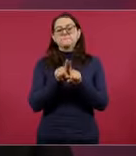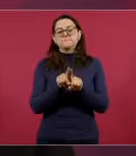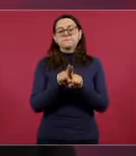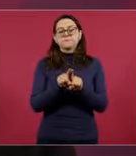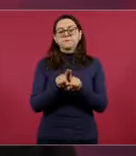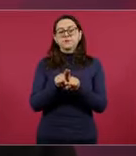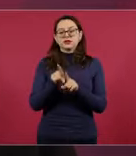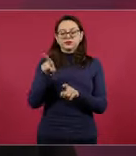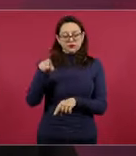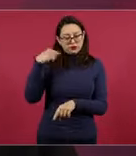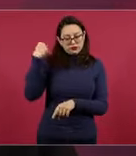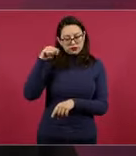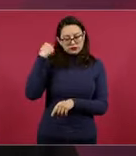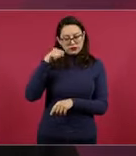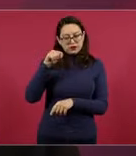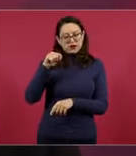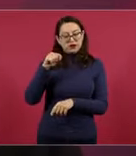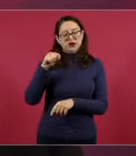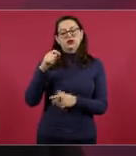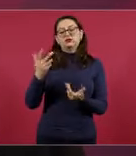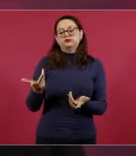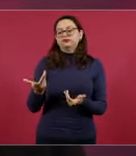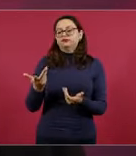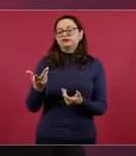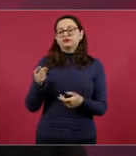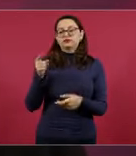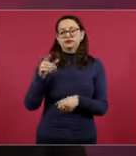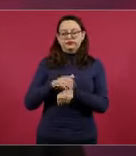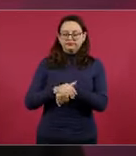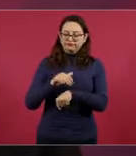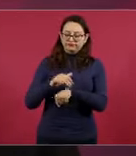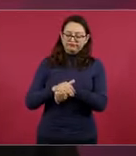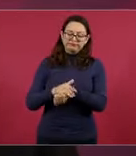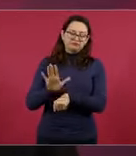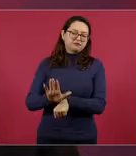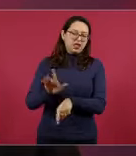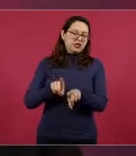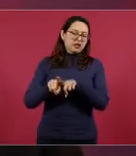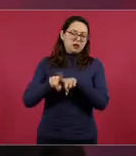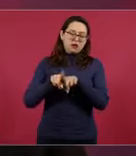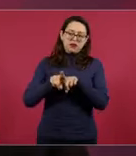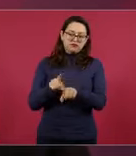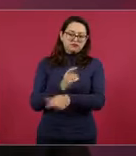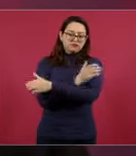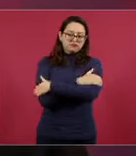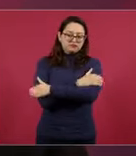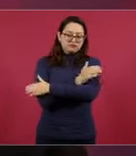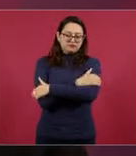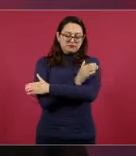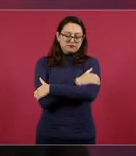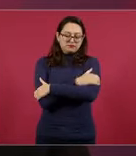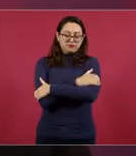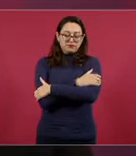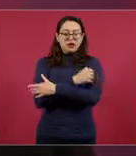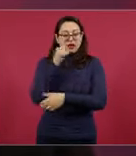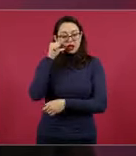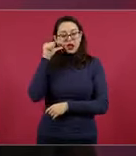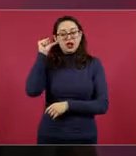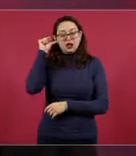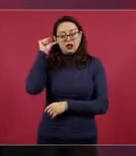de Tabasco, que es como mi hermano, un abrazo muy fuerte, porque supe ayer que